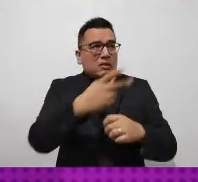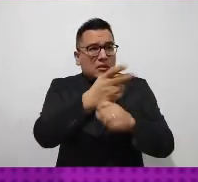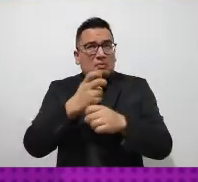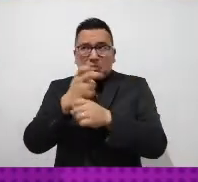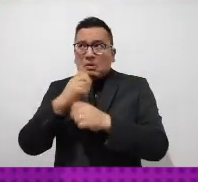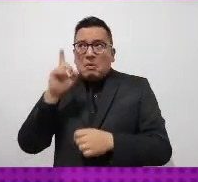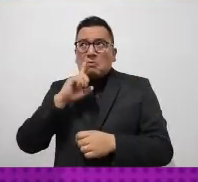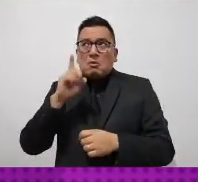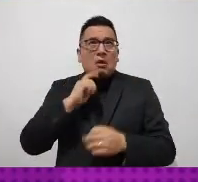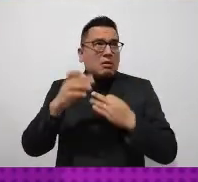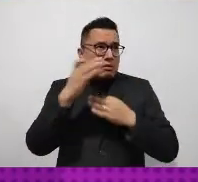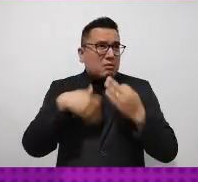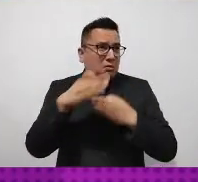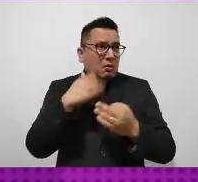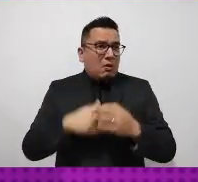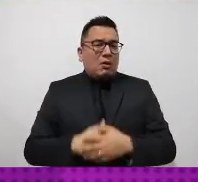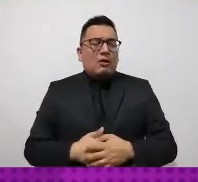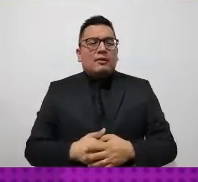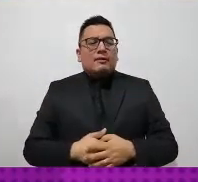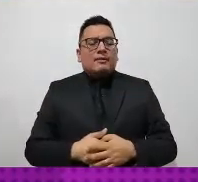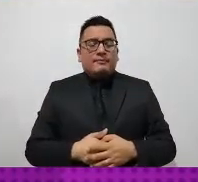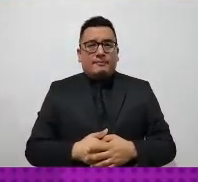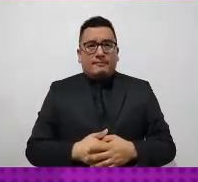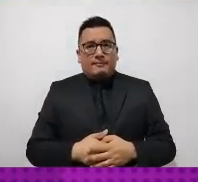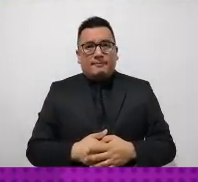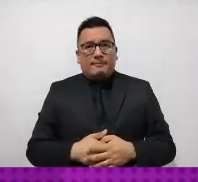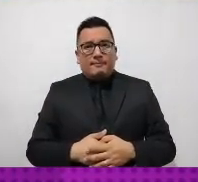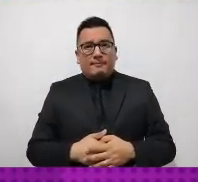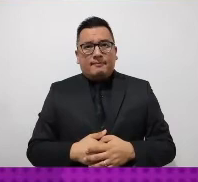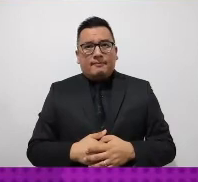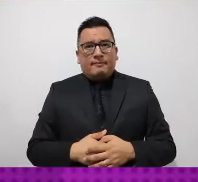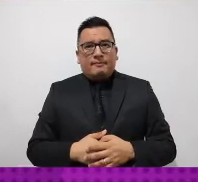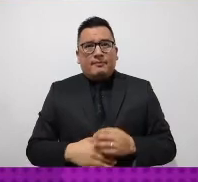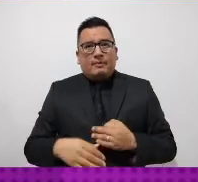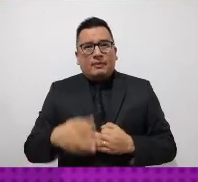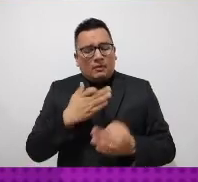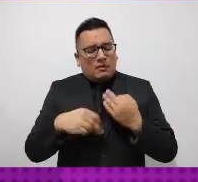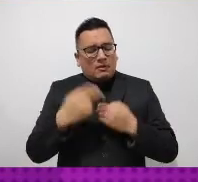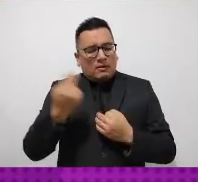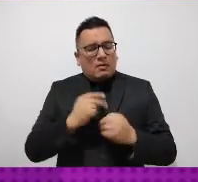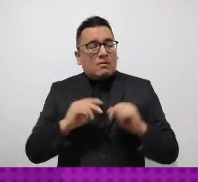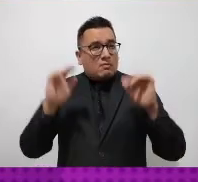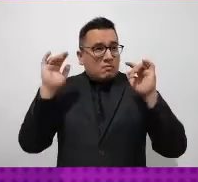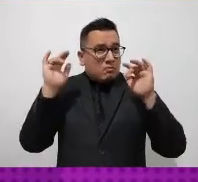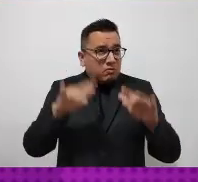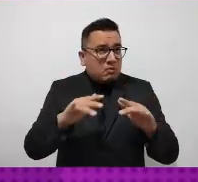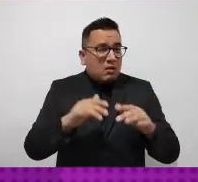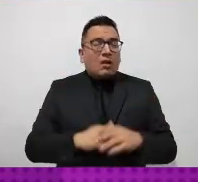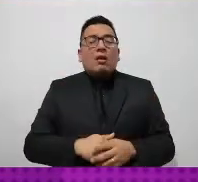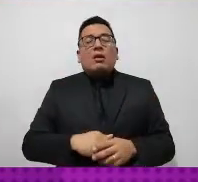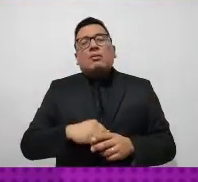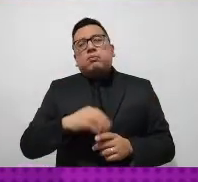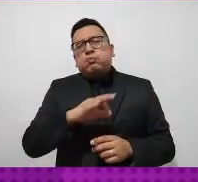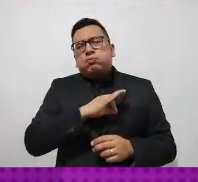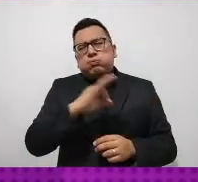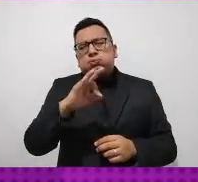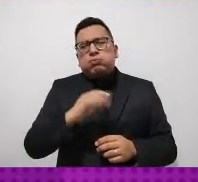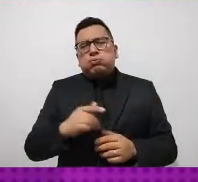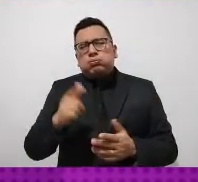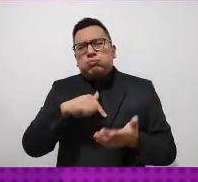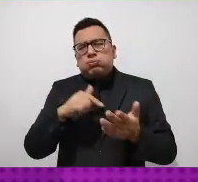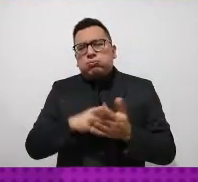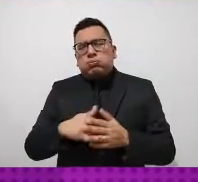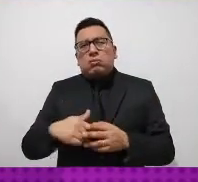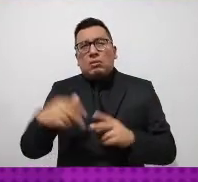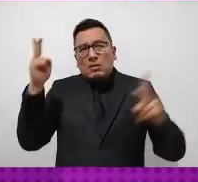las mujeres que ya se adhirieron a esta red, o sea, que todas estén presentes, ya sea de manera virtual, presencial o